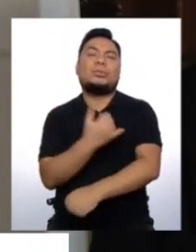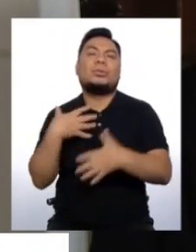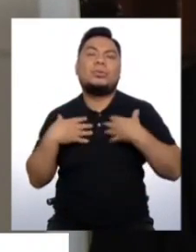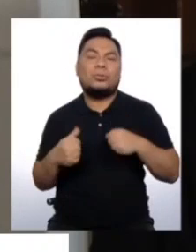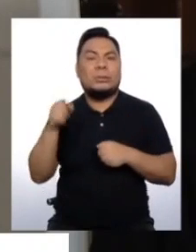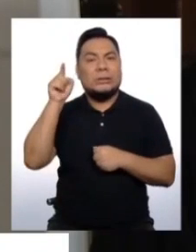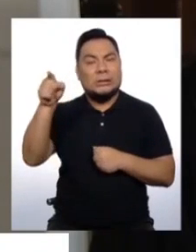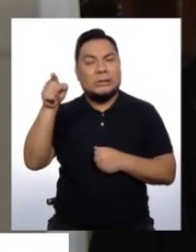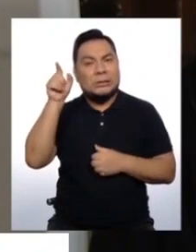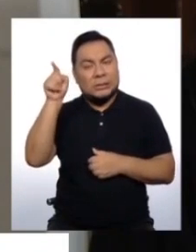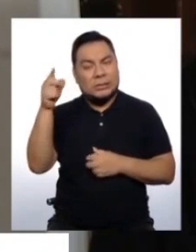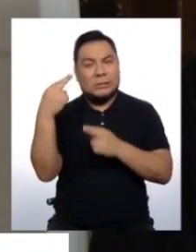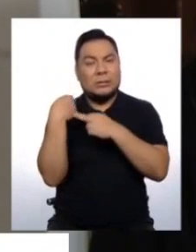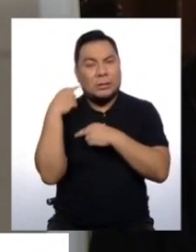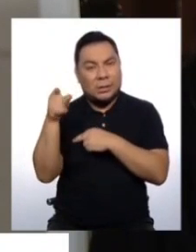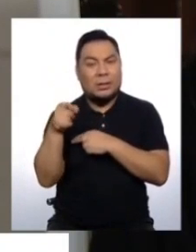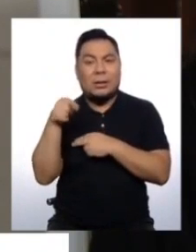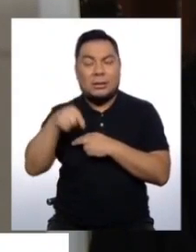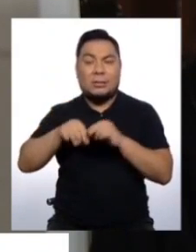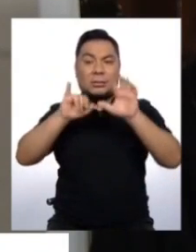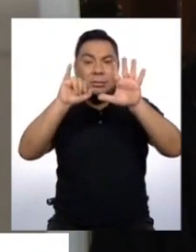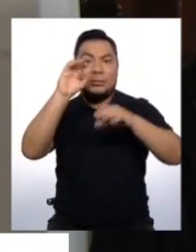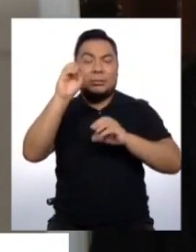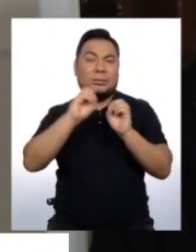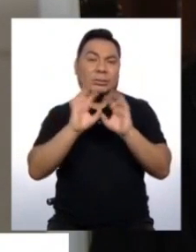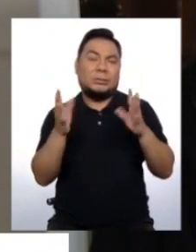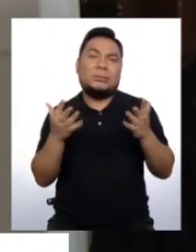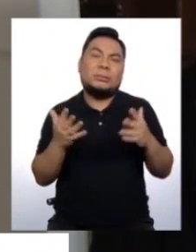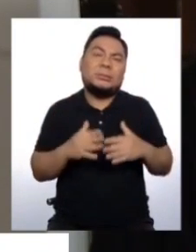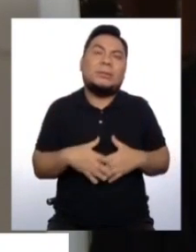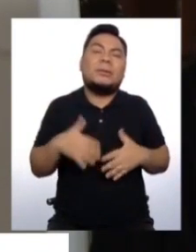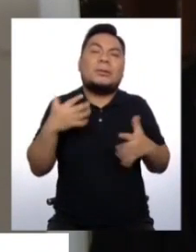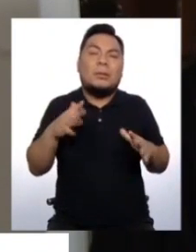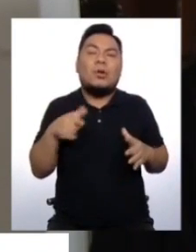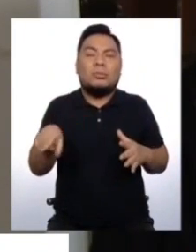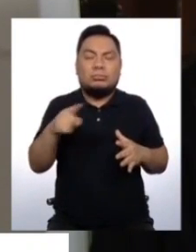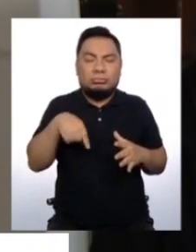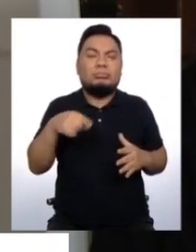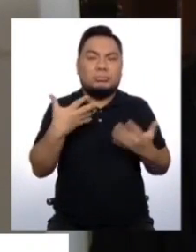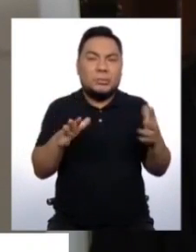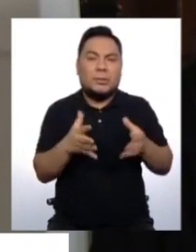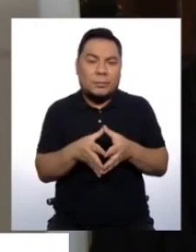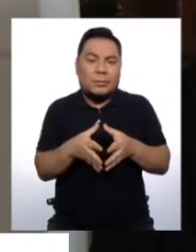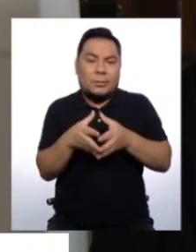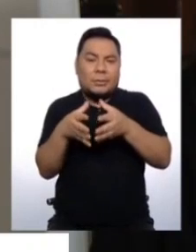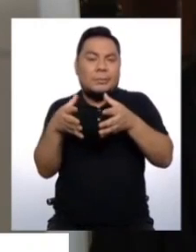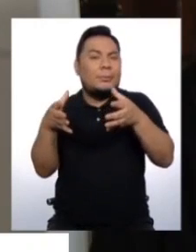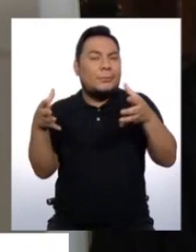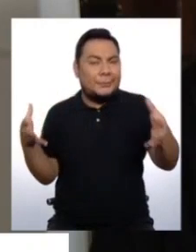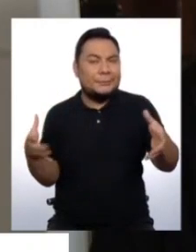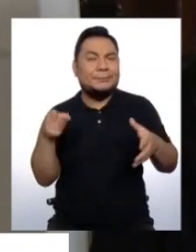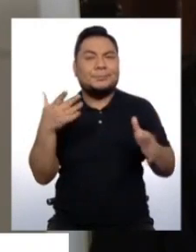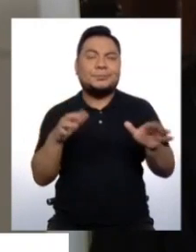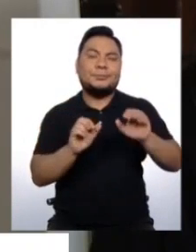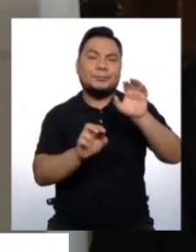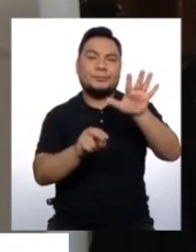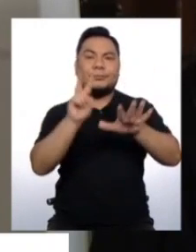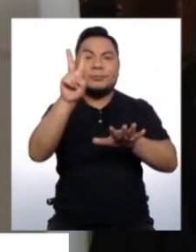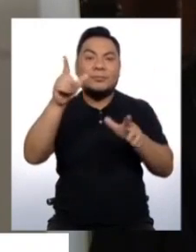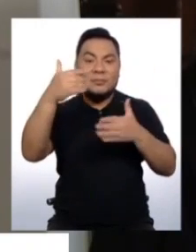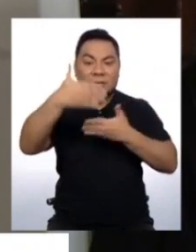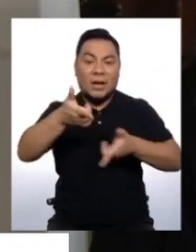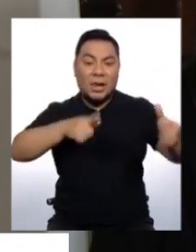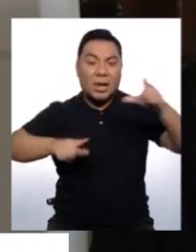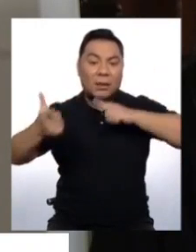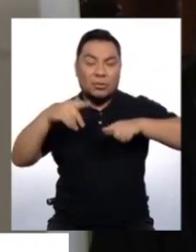Salud, y durante estos 60 días aproximadamente hemos crecido a una capacidad institucional de 12